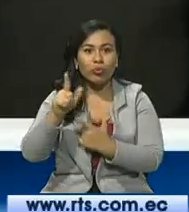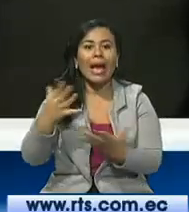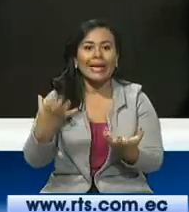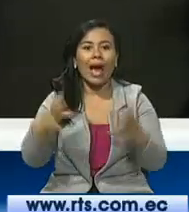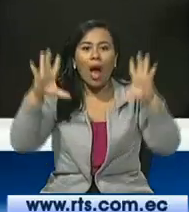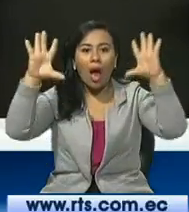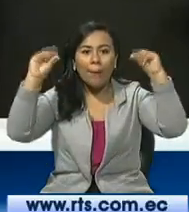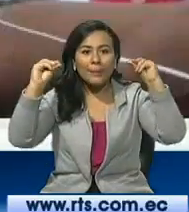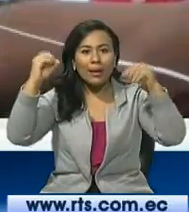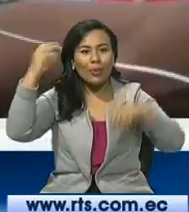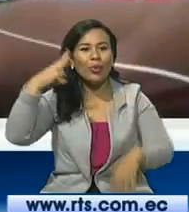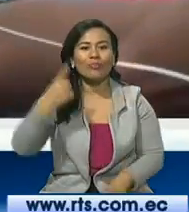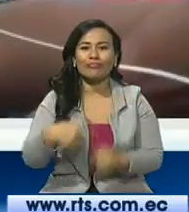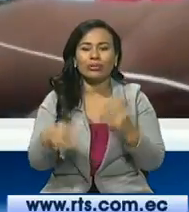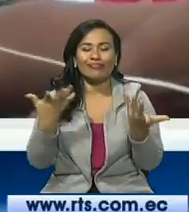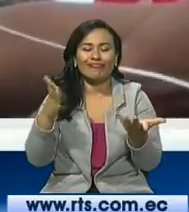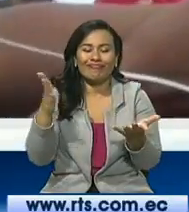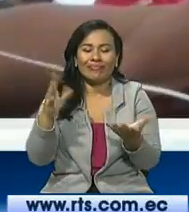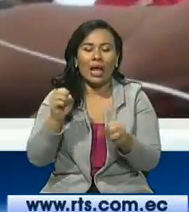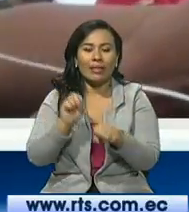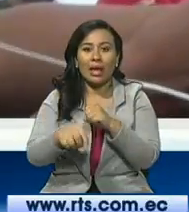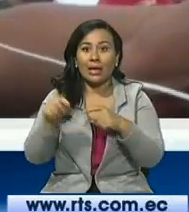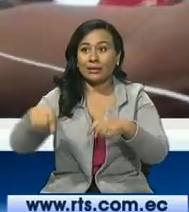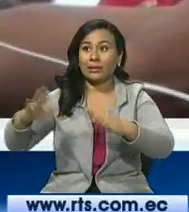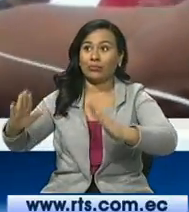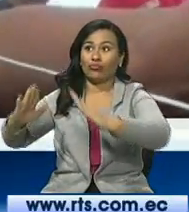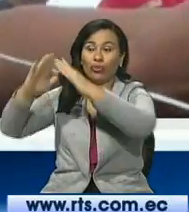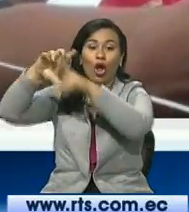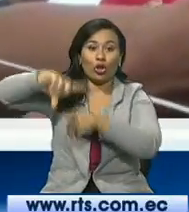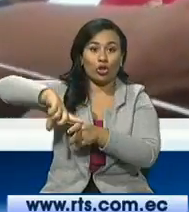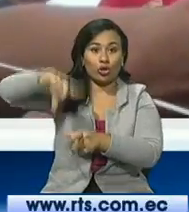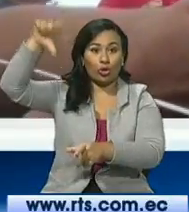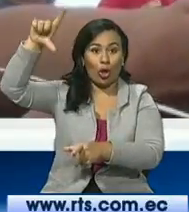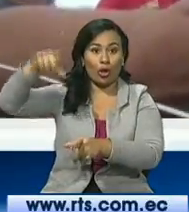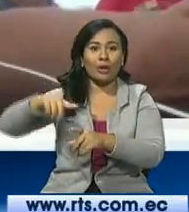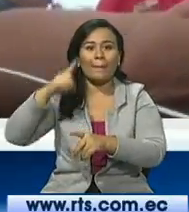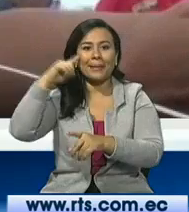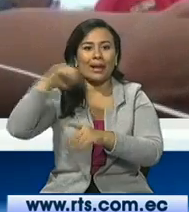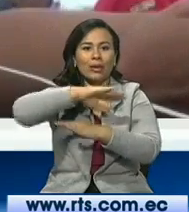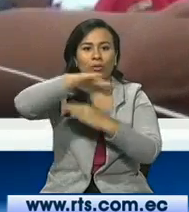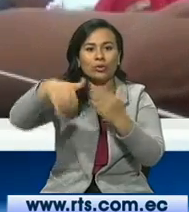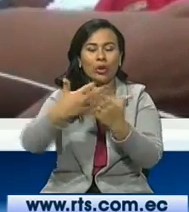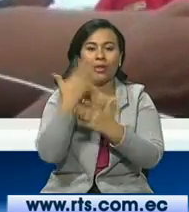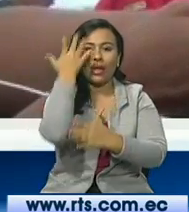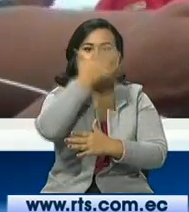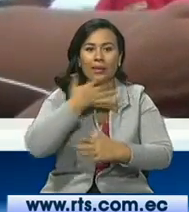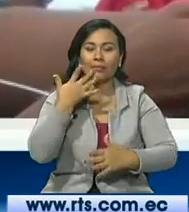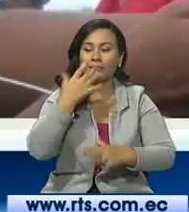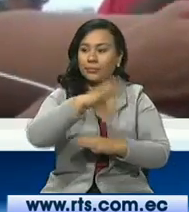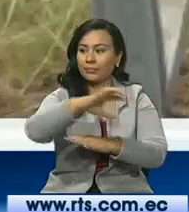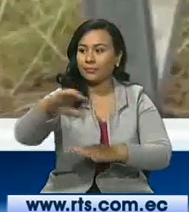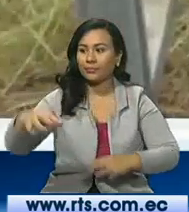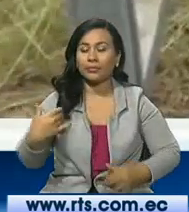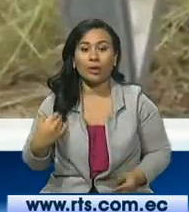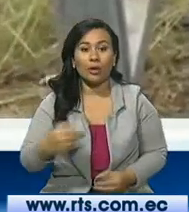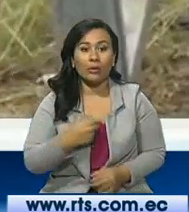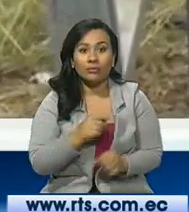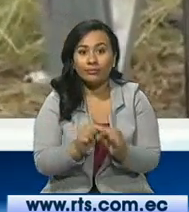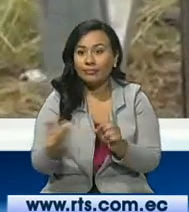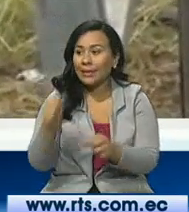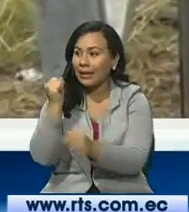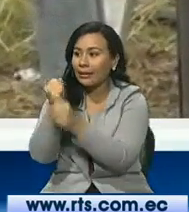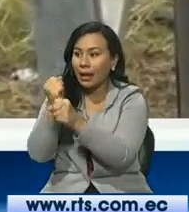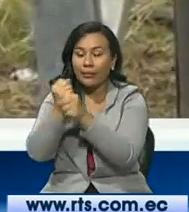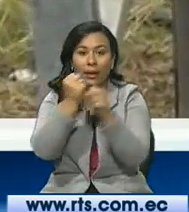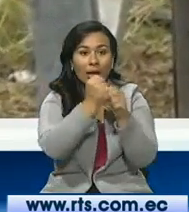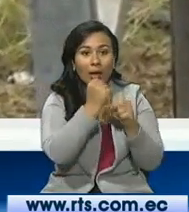de San Lorenzo. Esta torre alimenta todo lo que es en sí, lo que es Esmeraldas, y su parte es aledaña, los cantones. Los trabajos para reparar